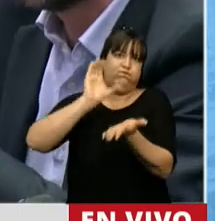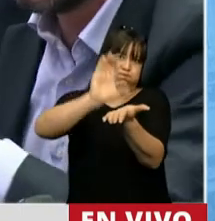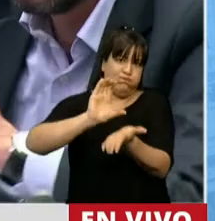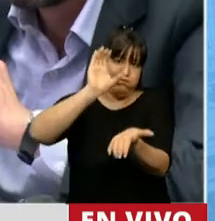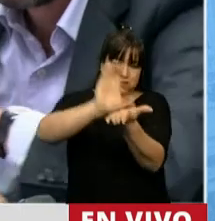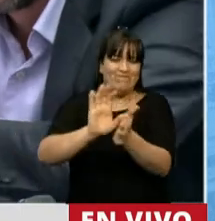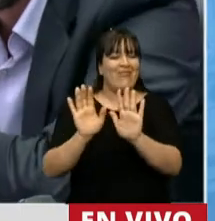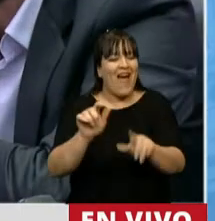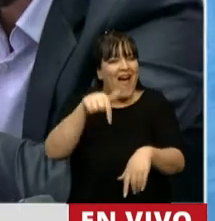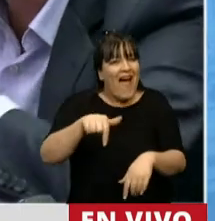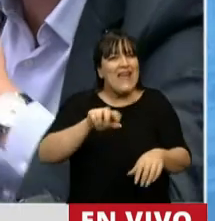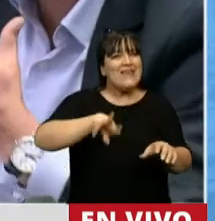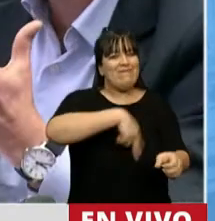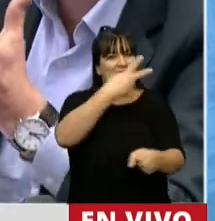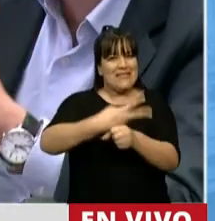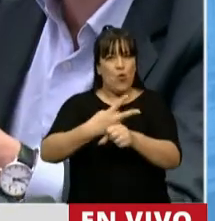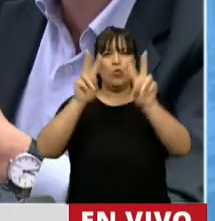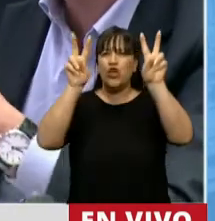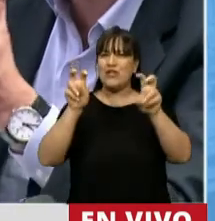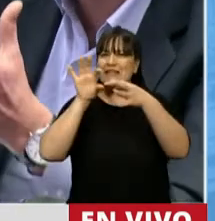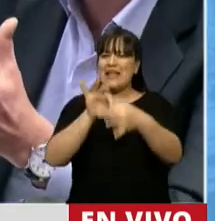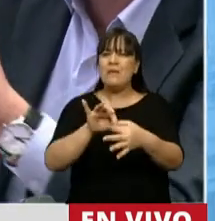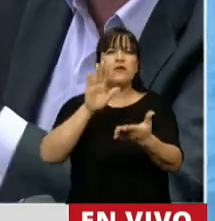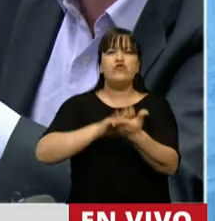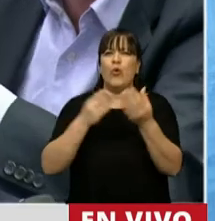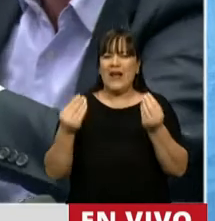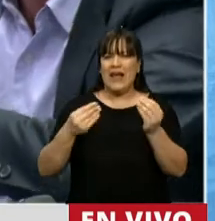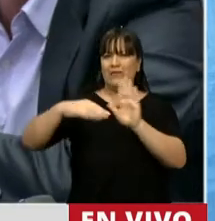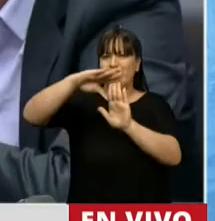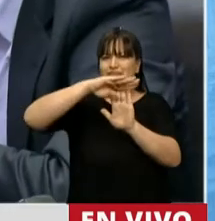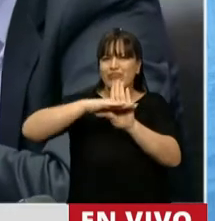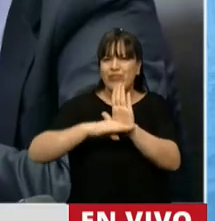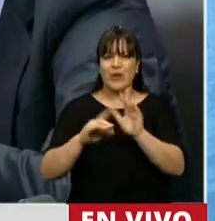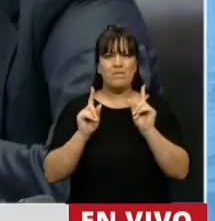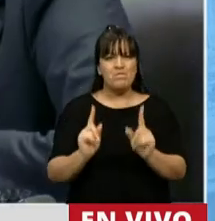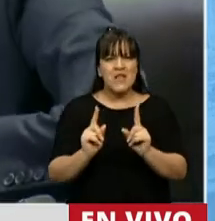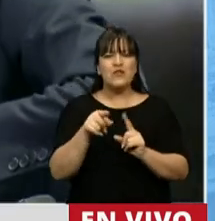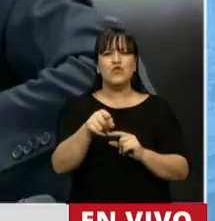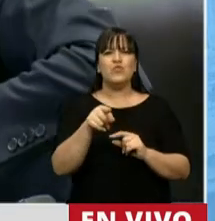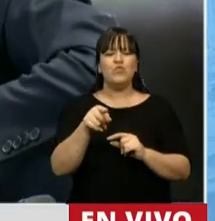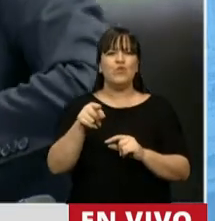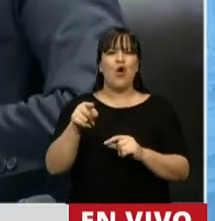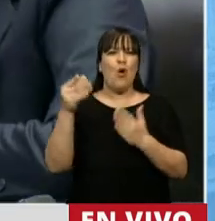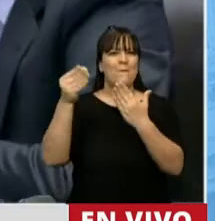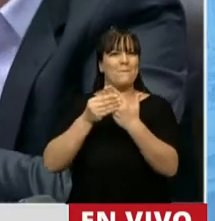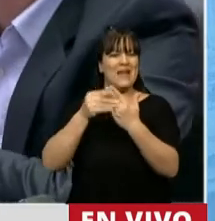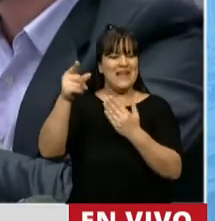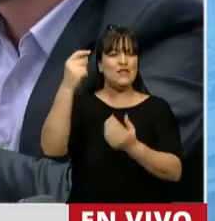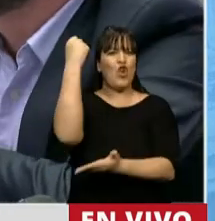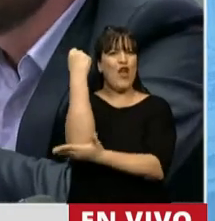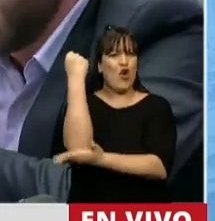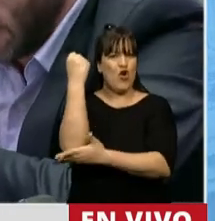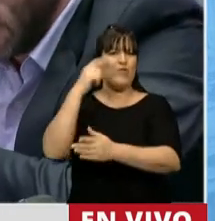segunda cuestión, que tiene que ver con las consideraciones del mensaje que ha remitido el ministro de